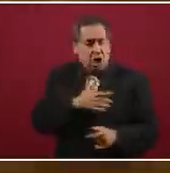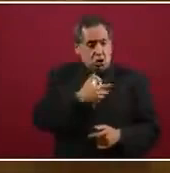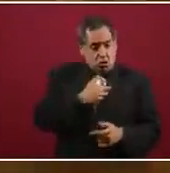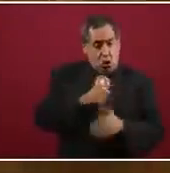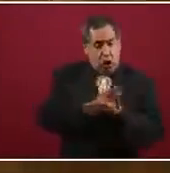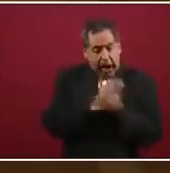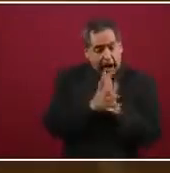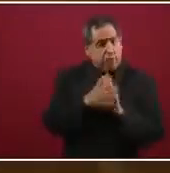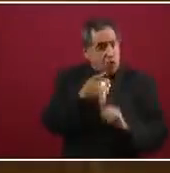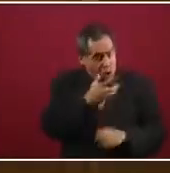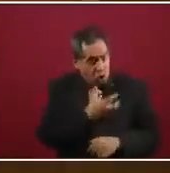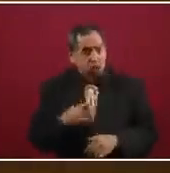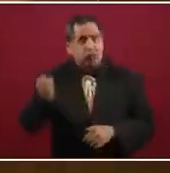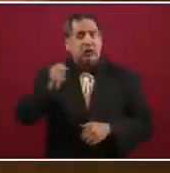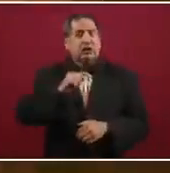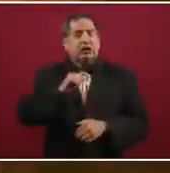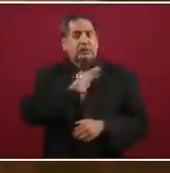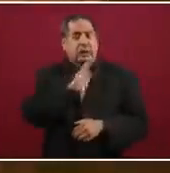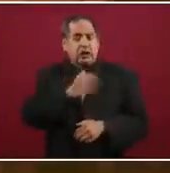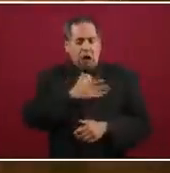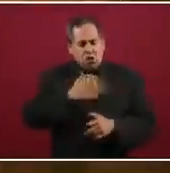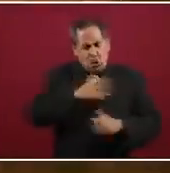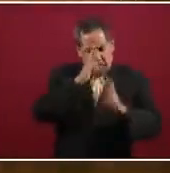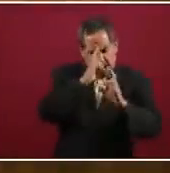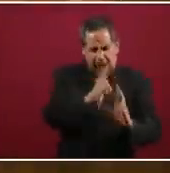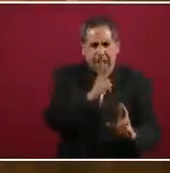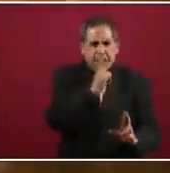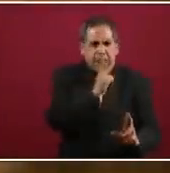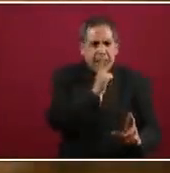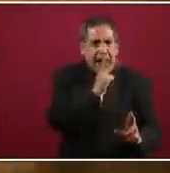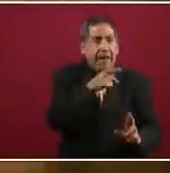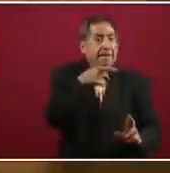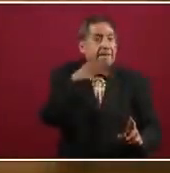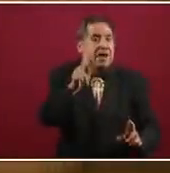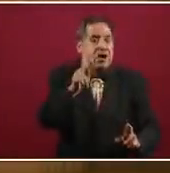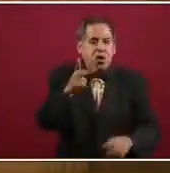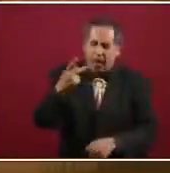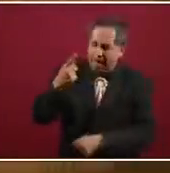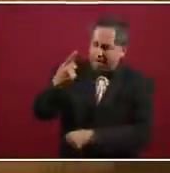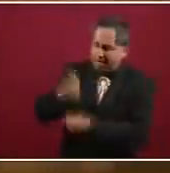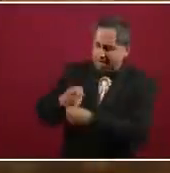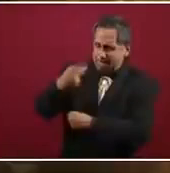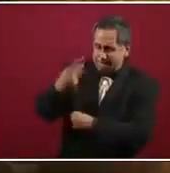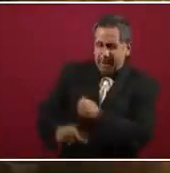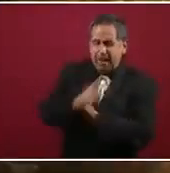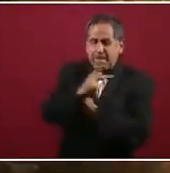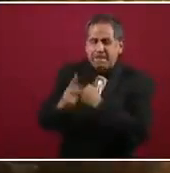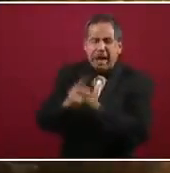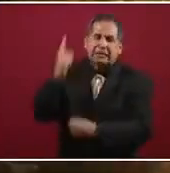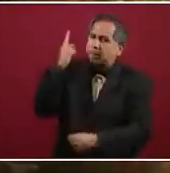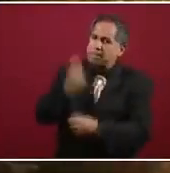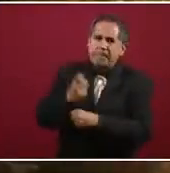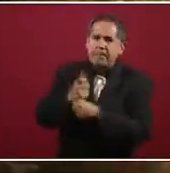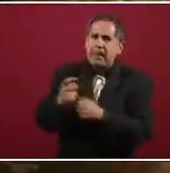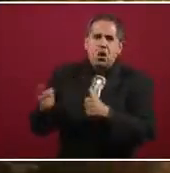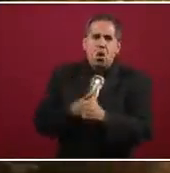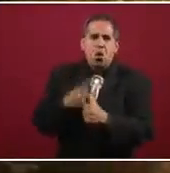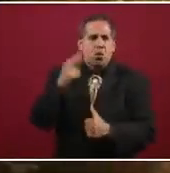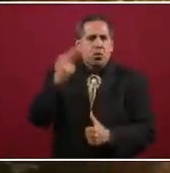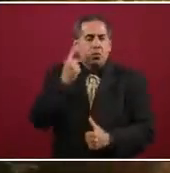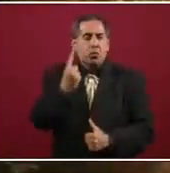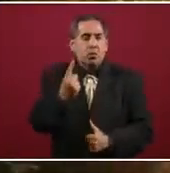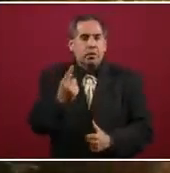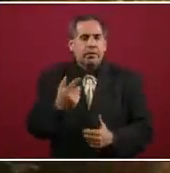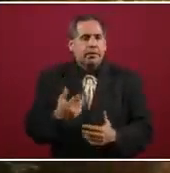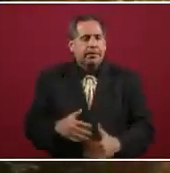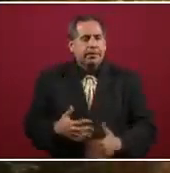español. Yo siempre lo he respetado, pero la patria es primero. ¿Qué personaje Vicente